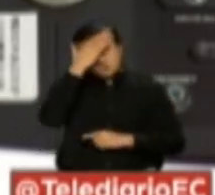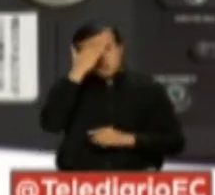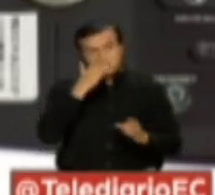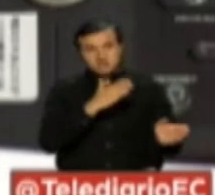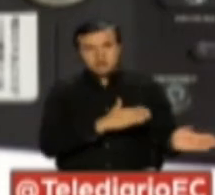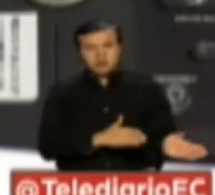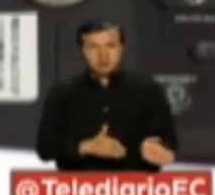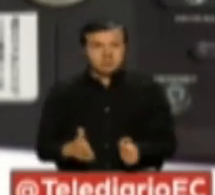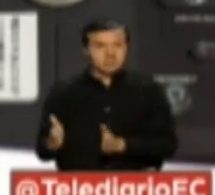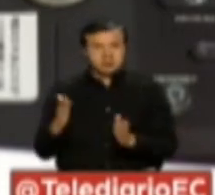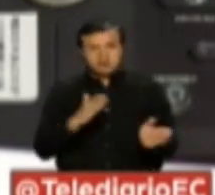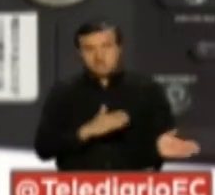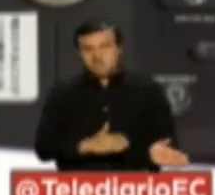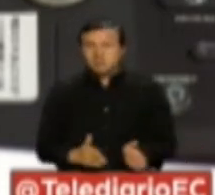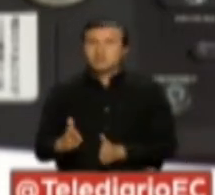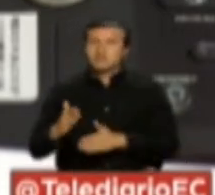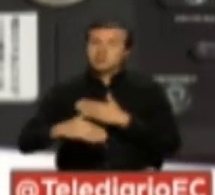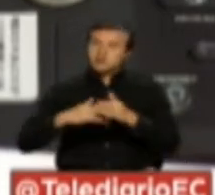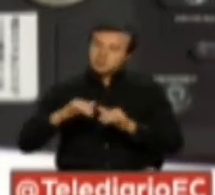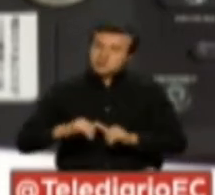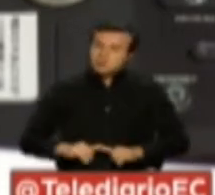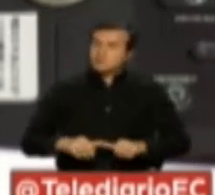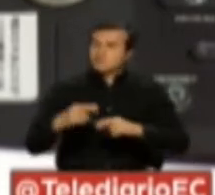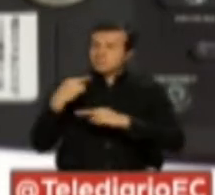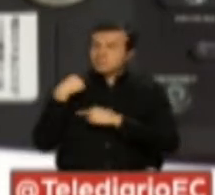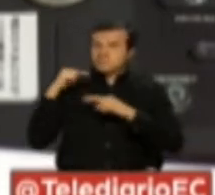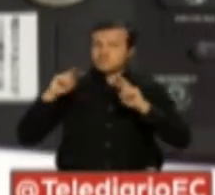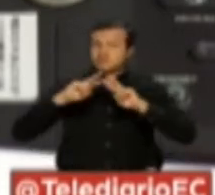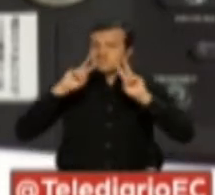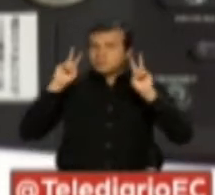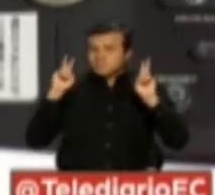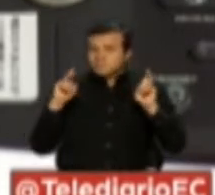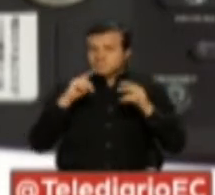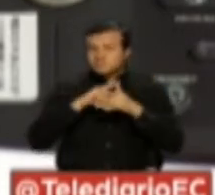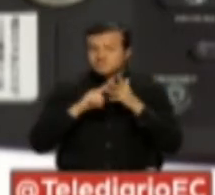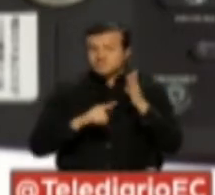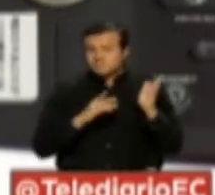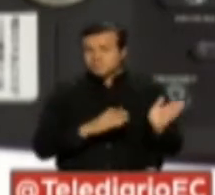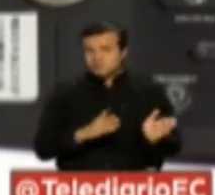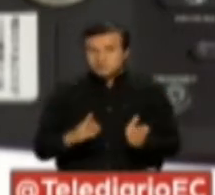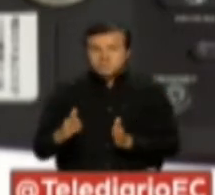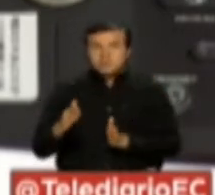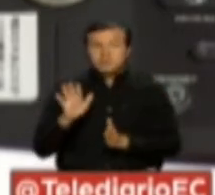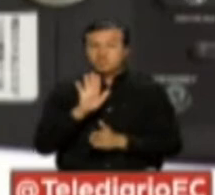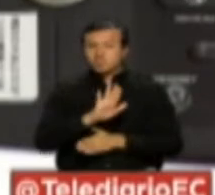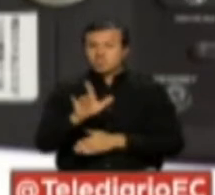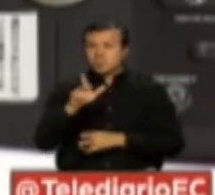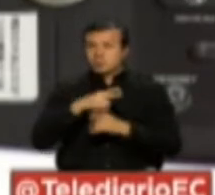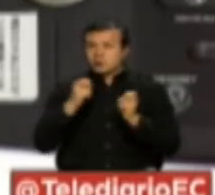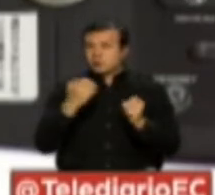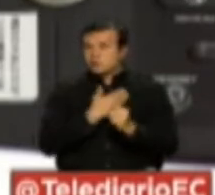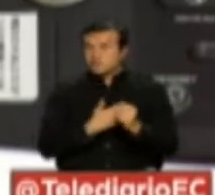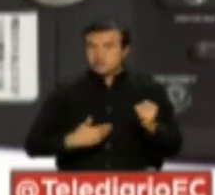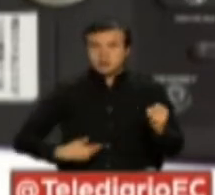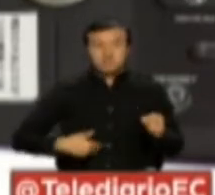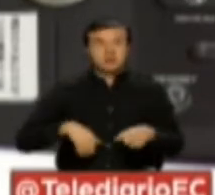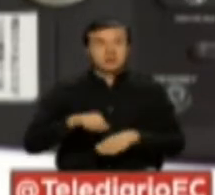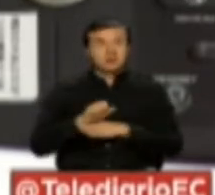que se aplica en su caso, que es el mantenimiento de la competencia en razones del fuero. Él, en su calidad de expresidente de la